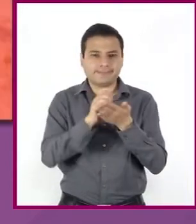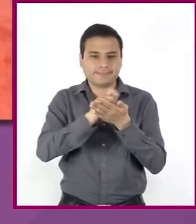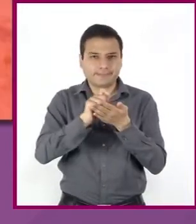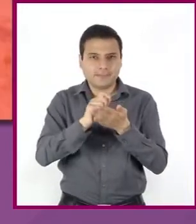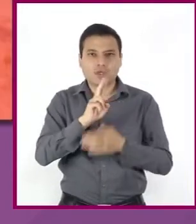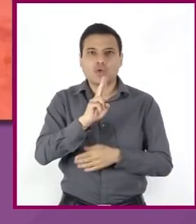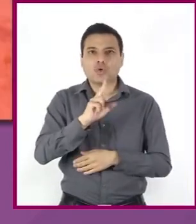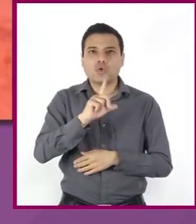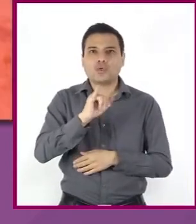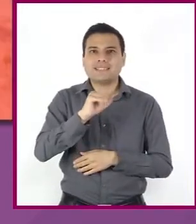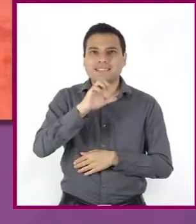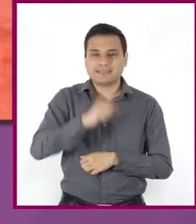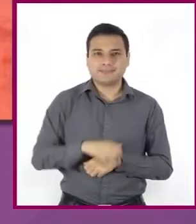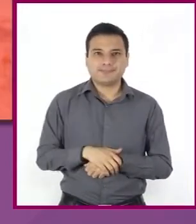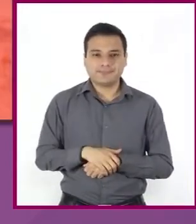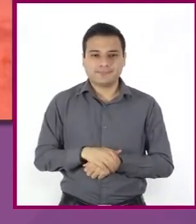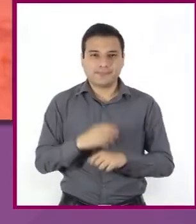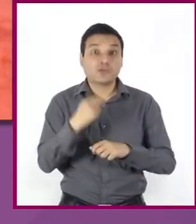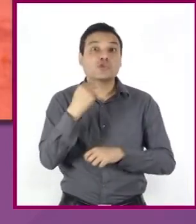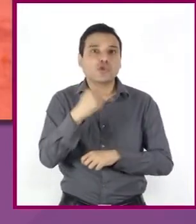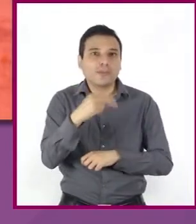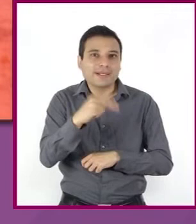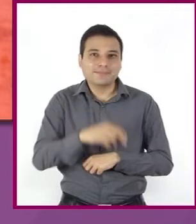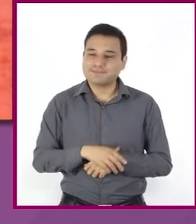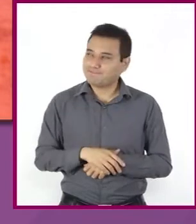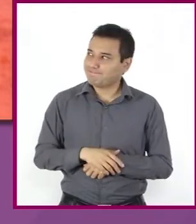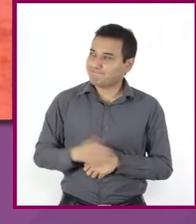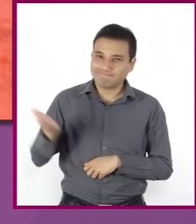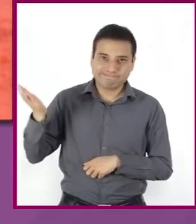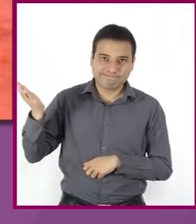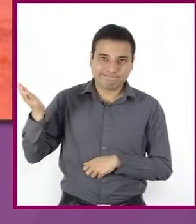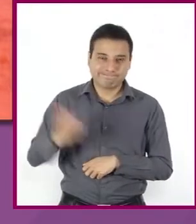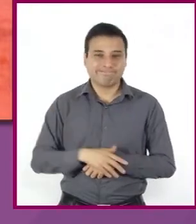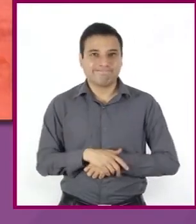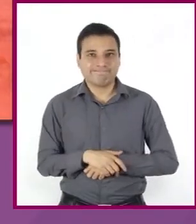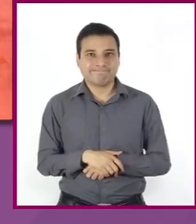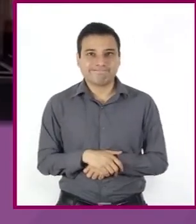Ulises. Con ustedes, James Joyce.